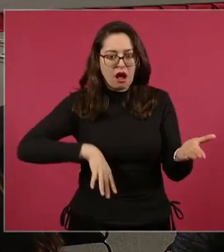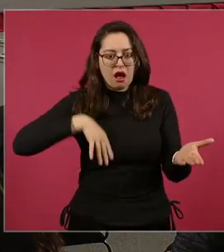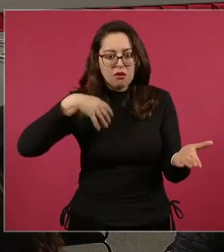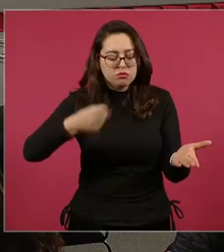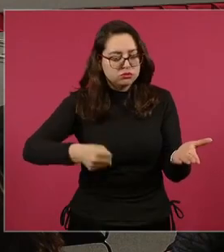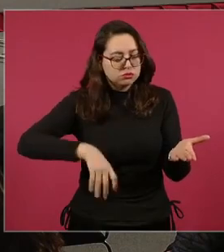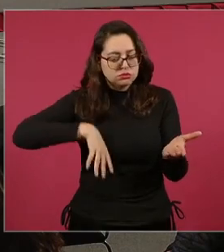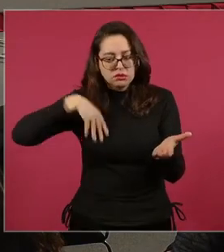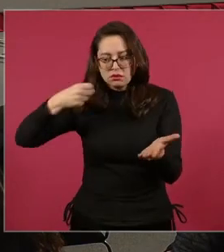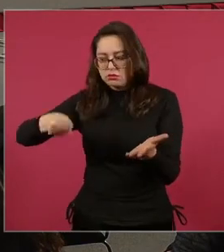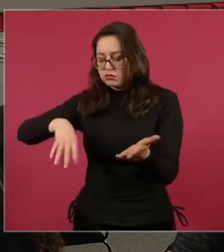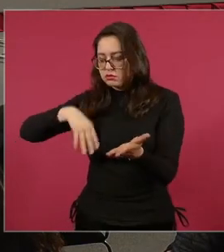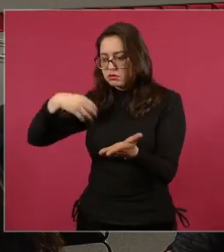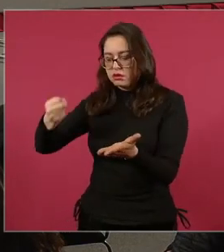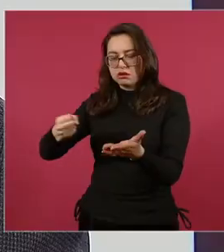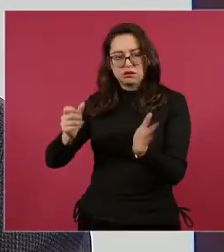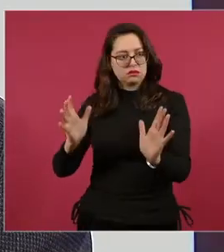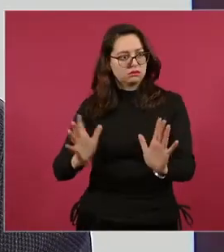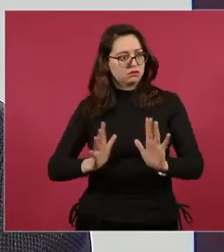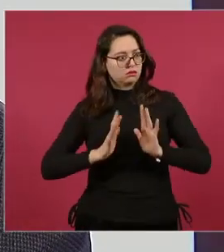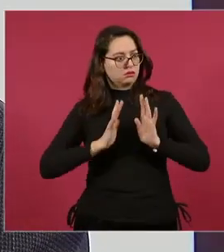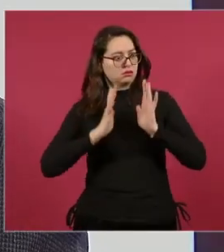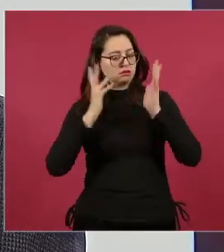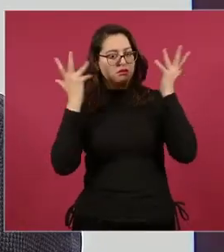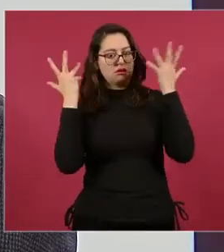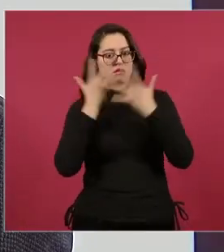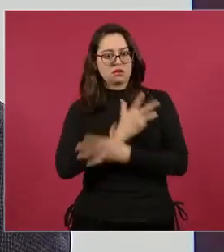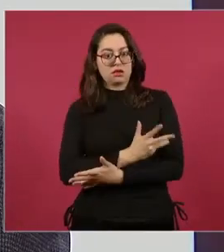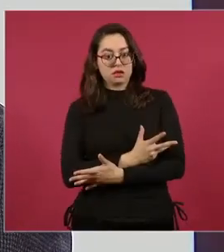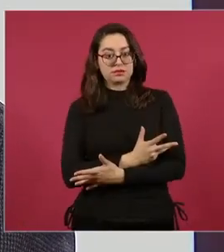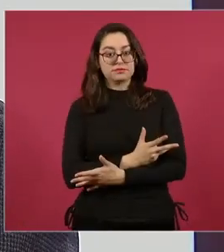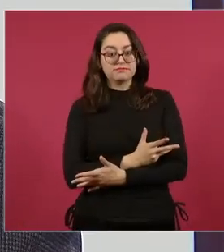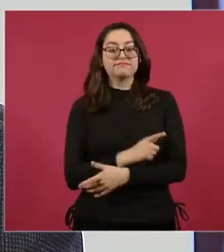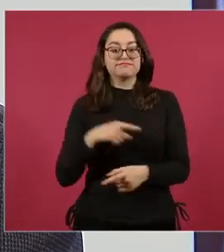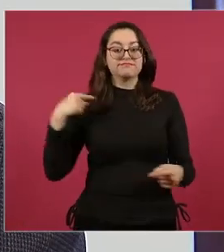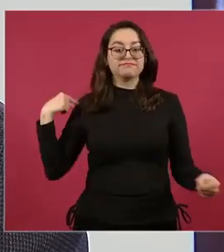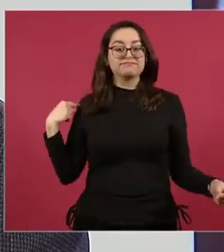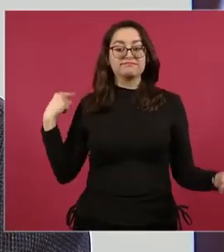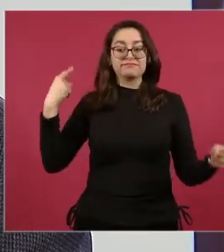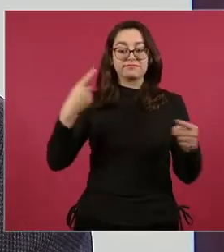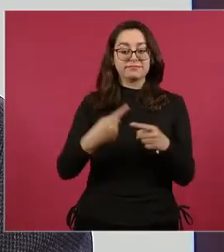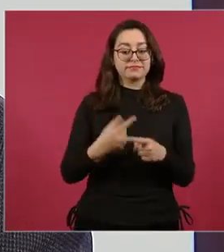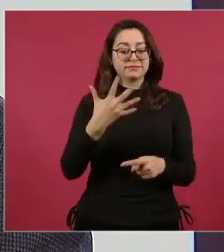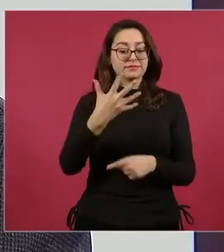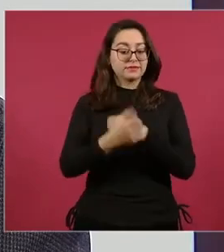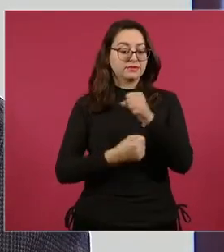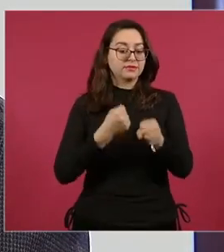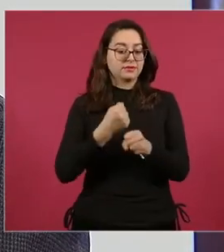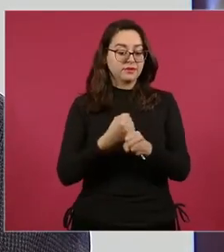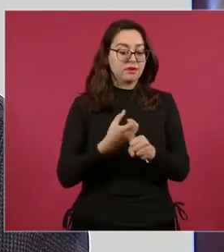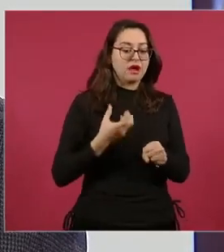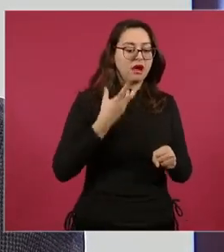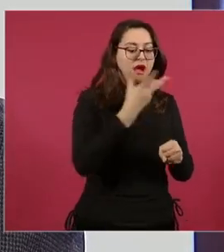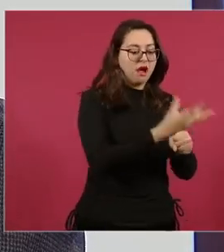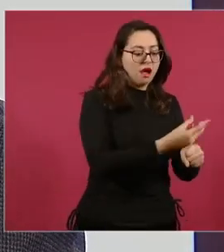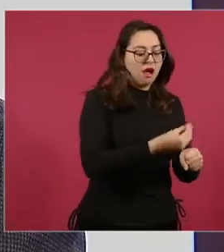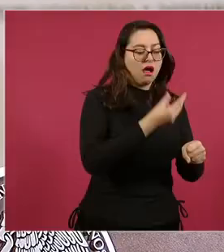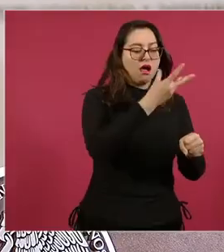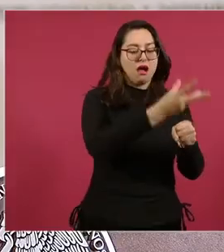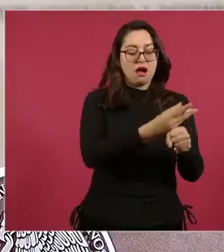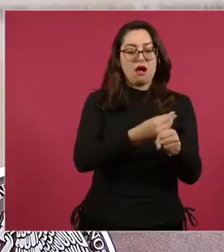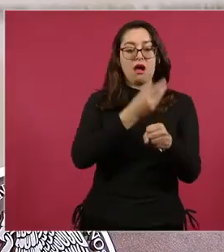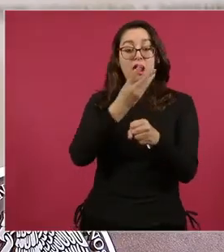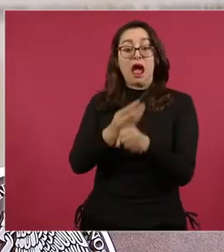renegociación de estas abusivas condiciones y ahora el gas que CFE